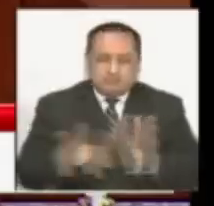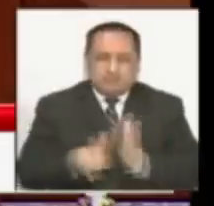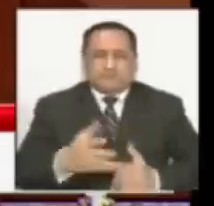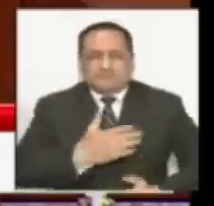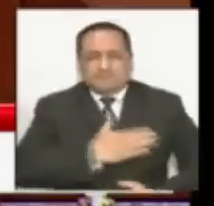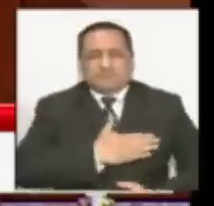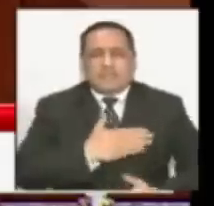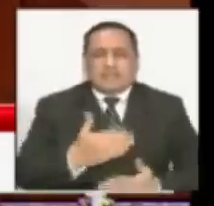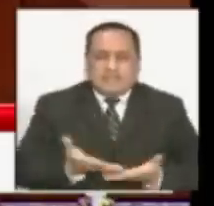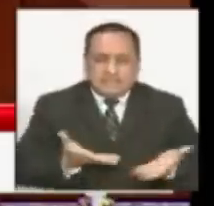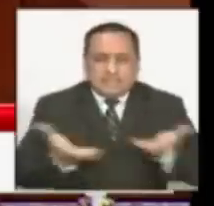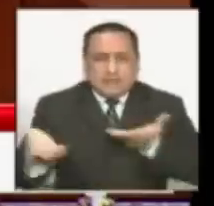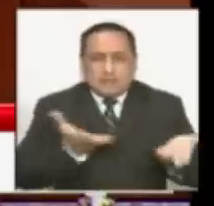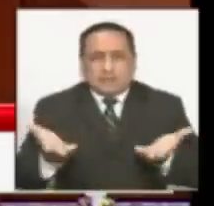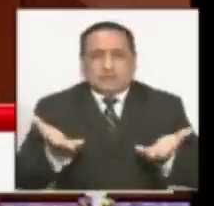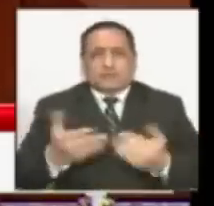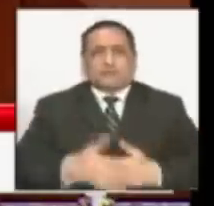servicio.